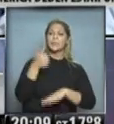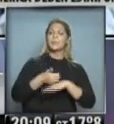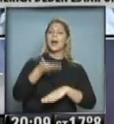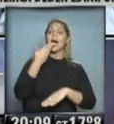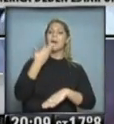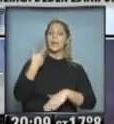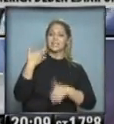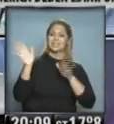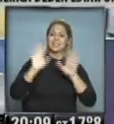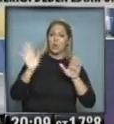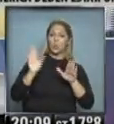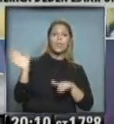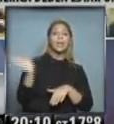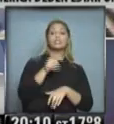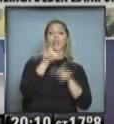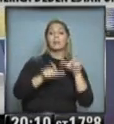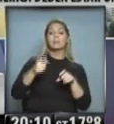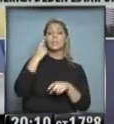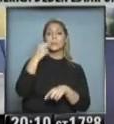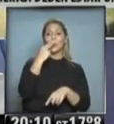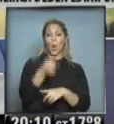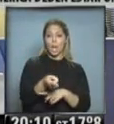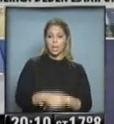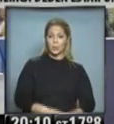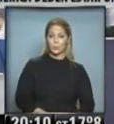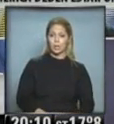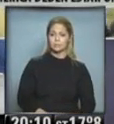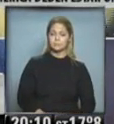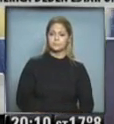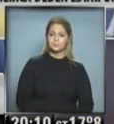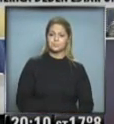este pueblo cochabambino, al pueblo boliviano.